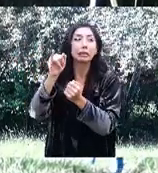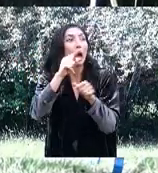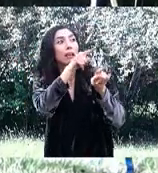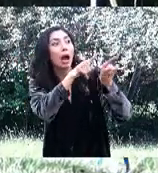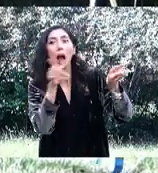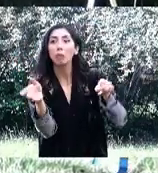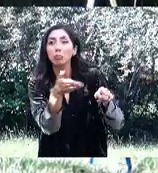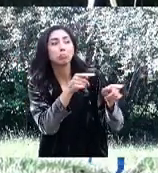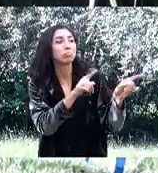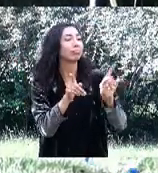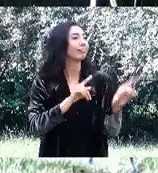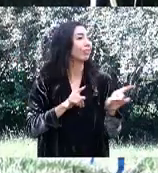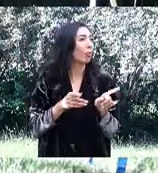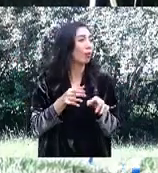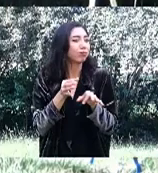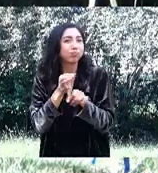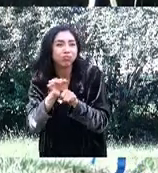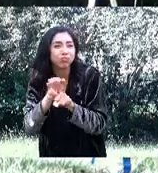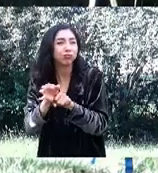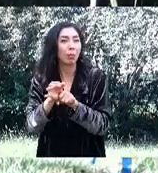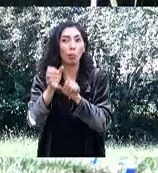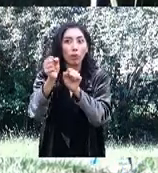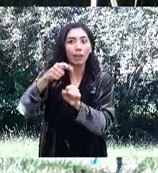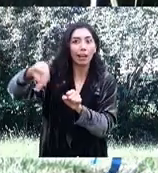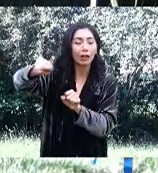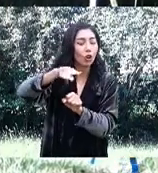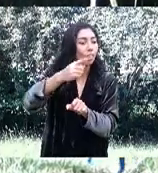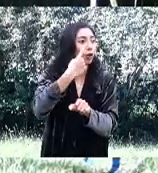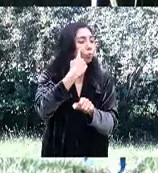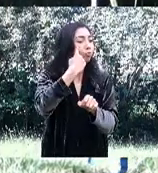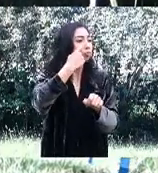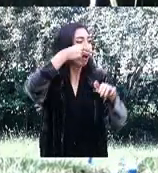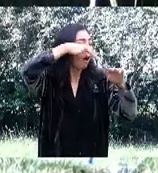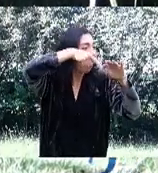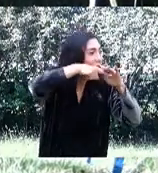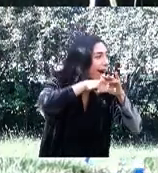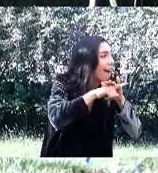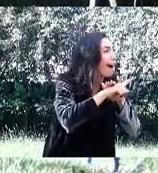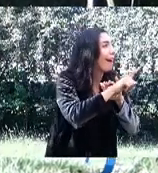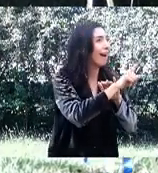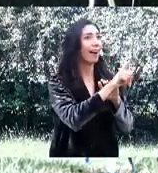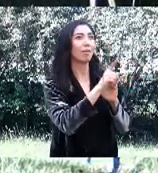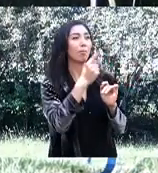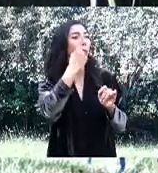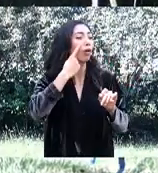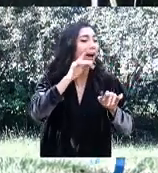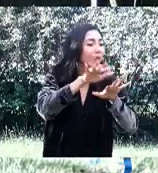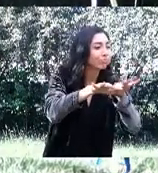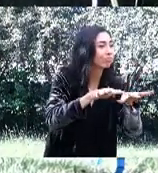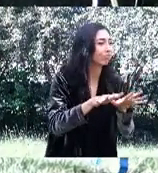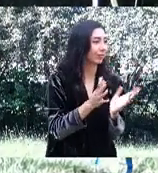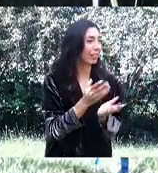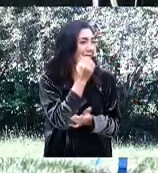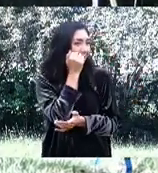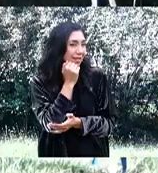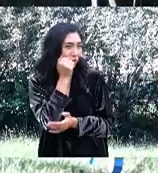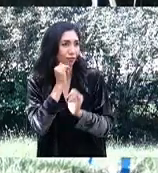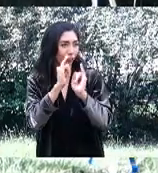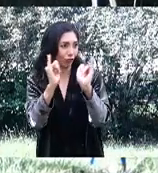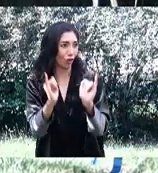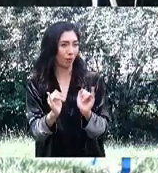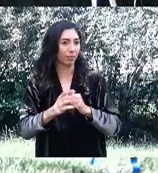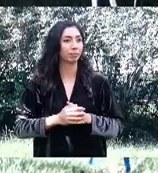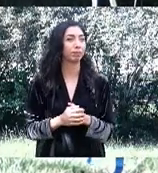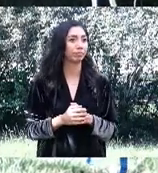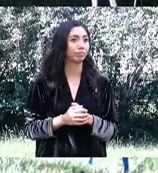orientan a poder entrar en estos conocimientos que a veces son tan complejos de una manera intuitiva y mucho más amorosa también en ese